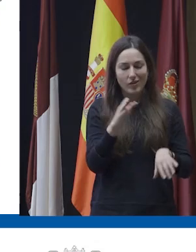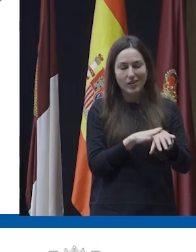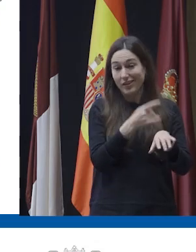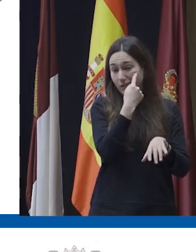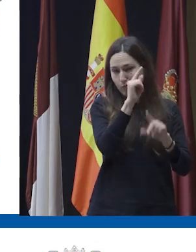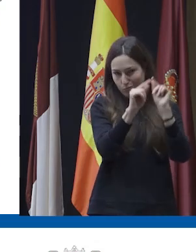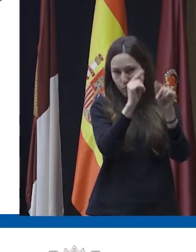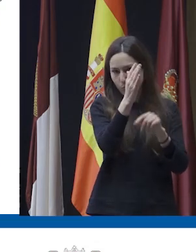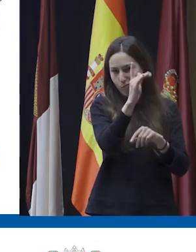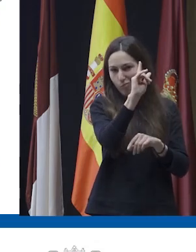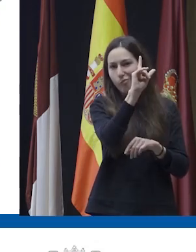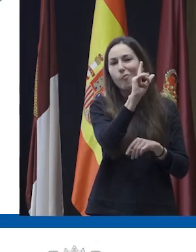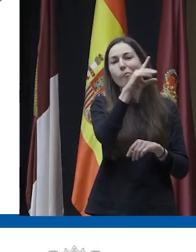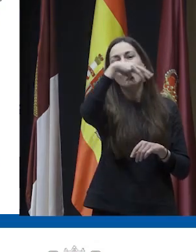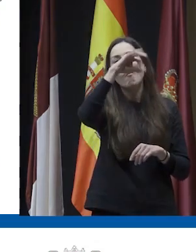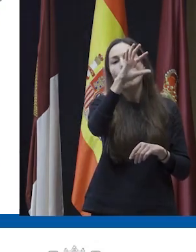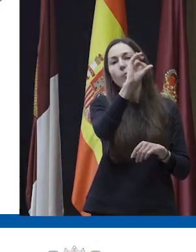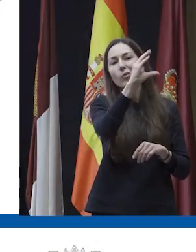entonces, esto sí que es importante, ya que estamos.